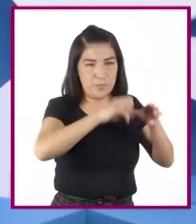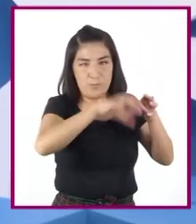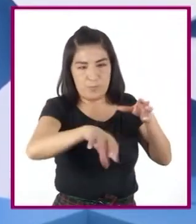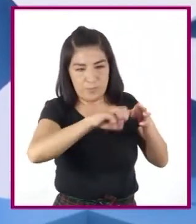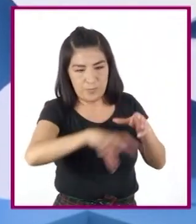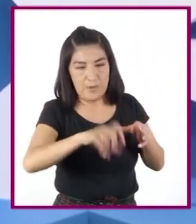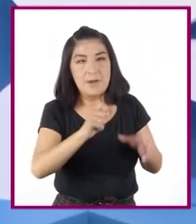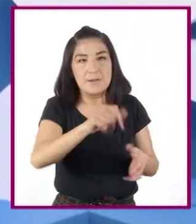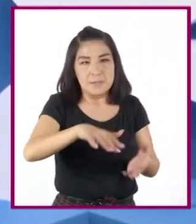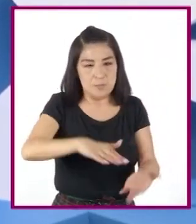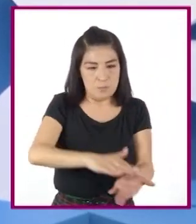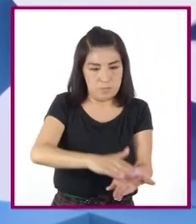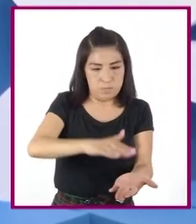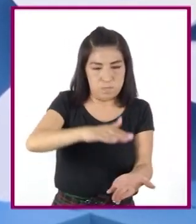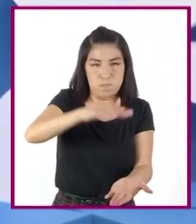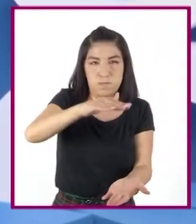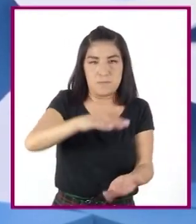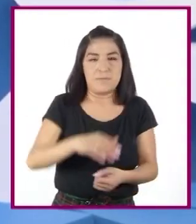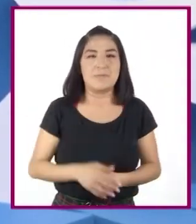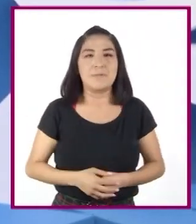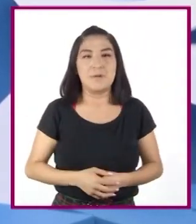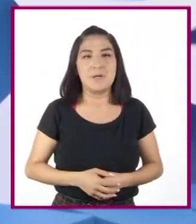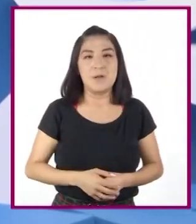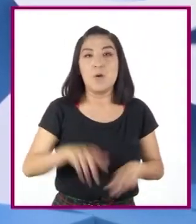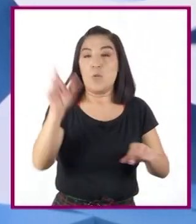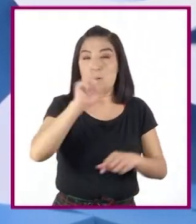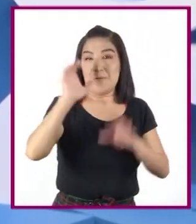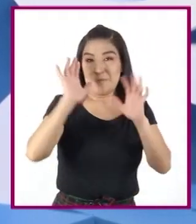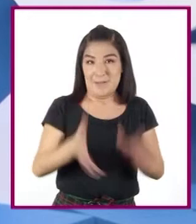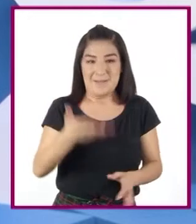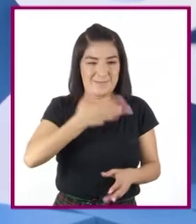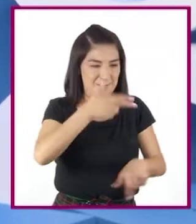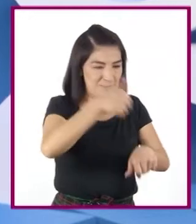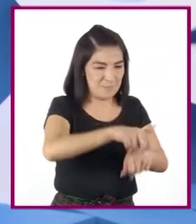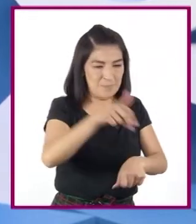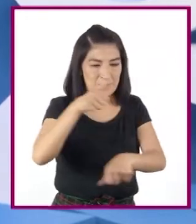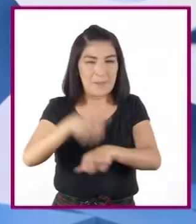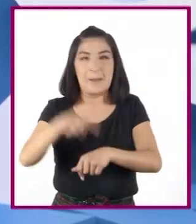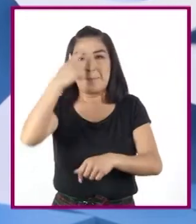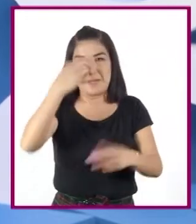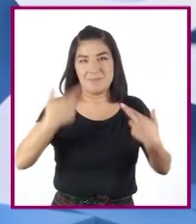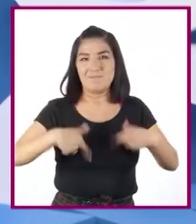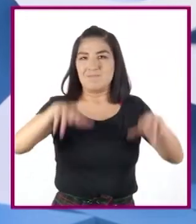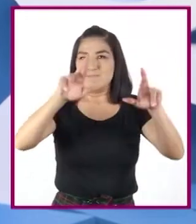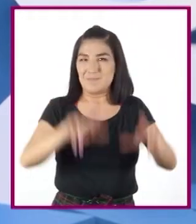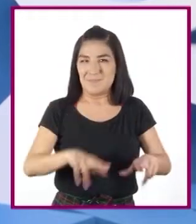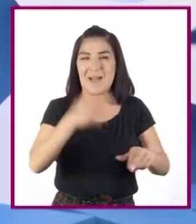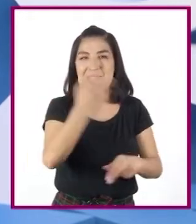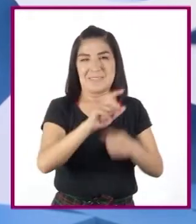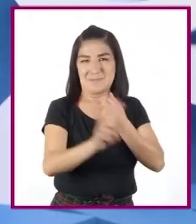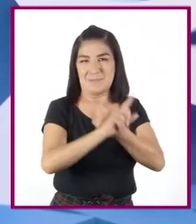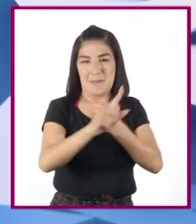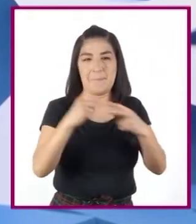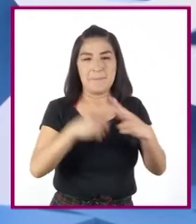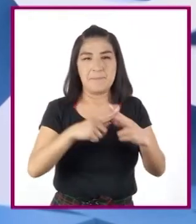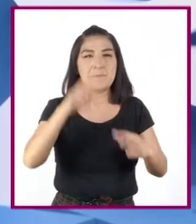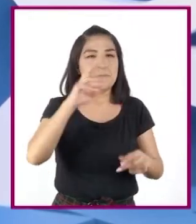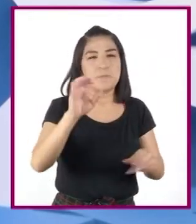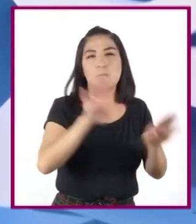llenando el recipiente. Al tener los valores que representen la situación, podemos organizarlos en una